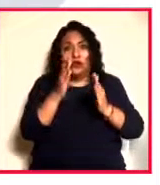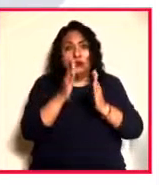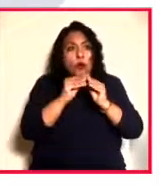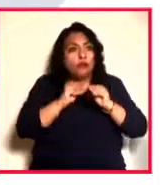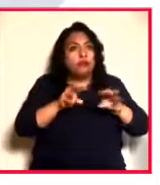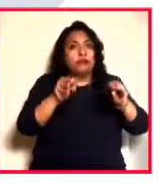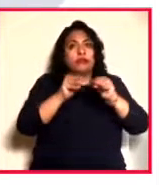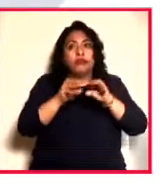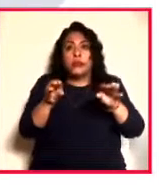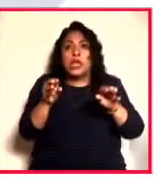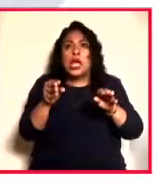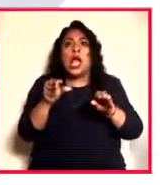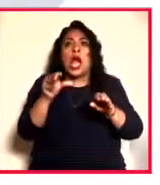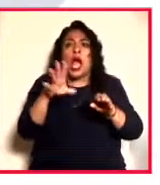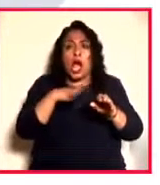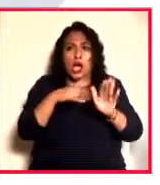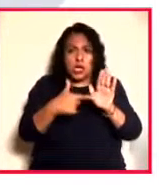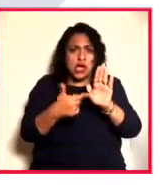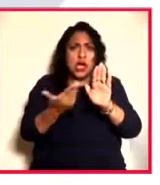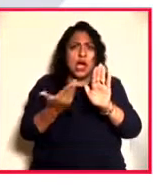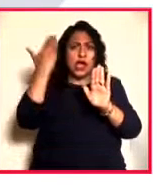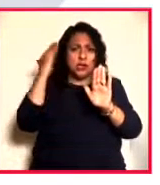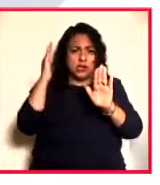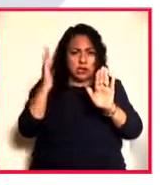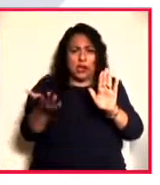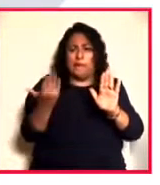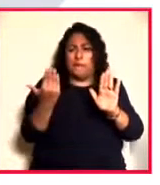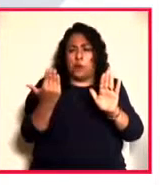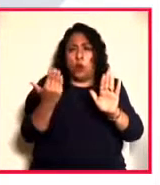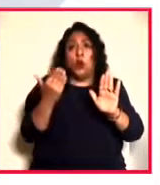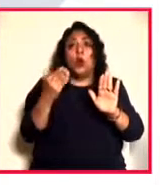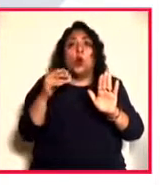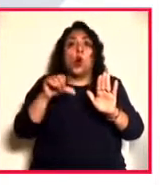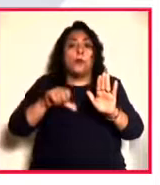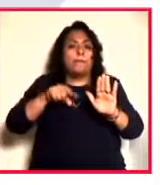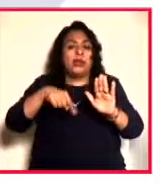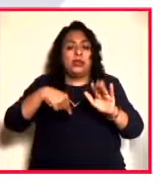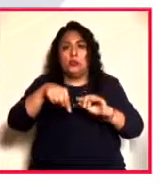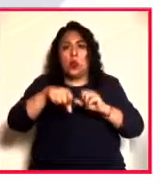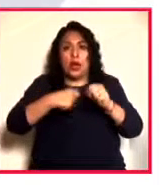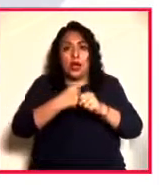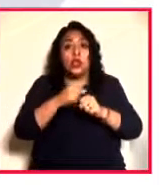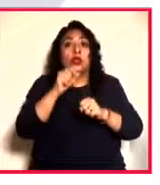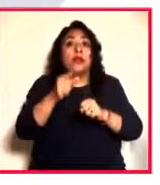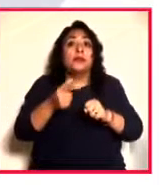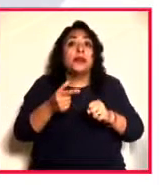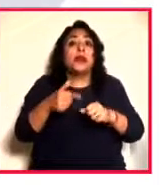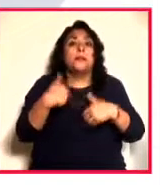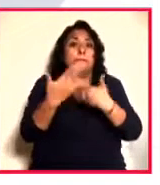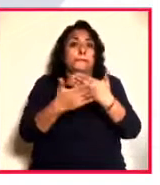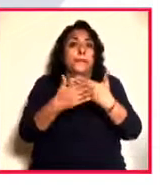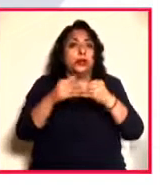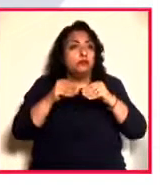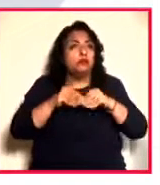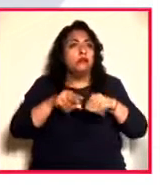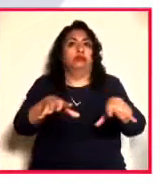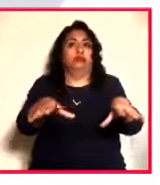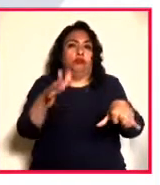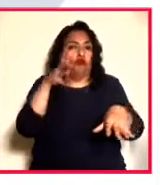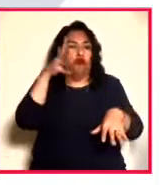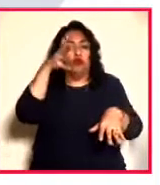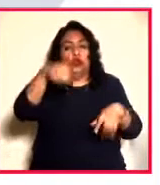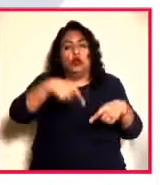solo las que ya han aparecido hace poco, este mismo año, sino también a las que van a aparecer en un futuro